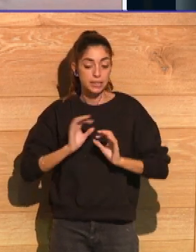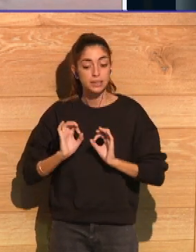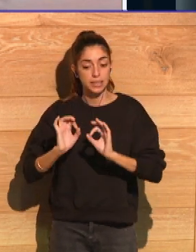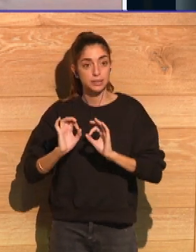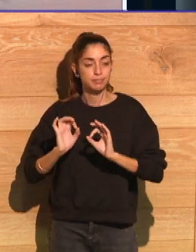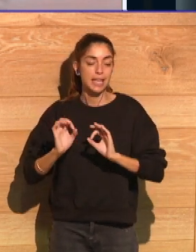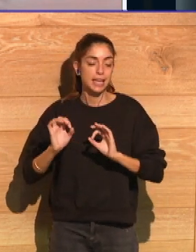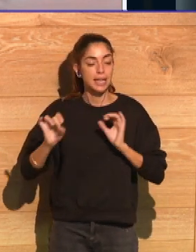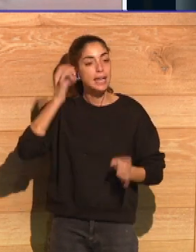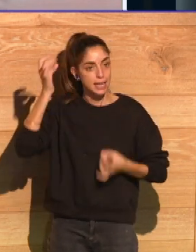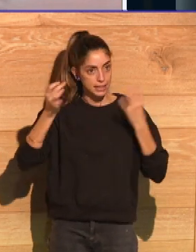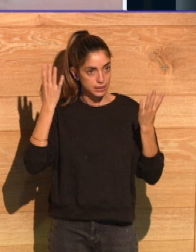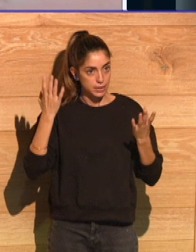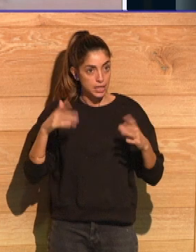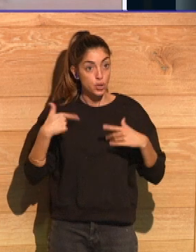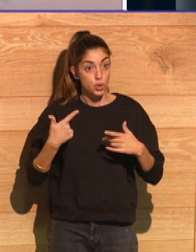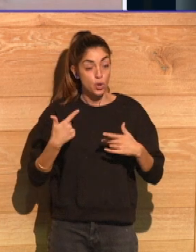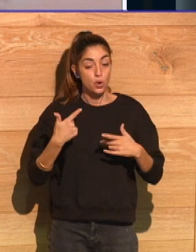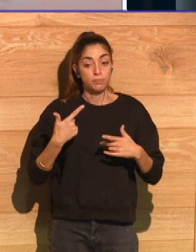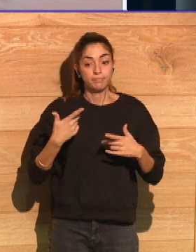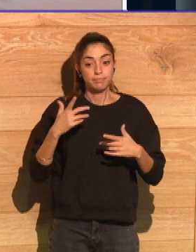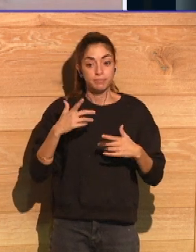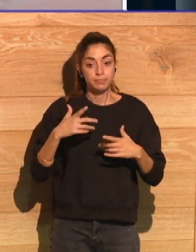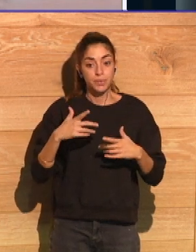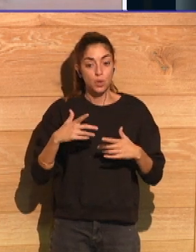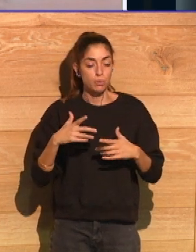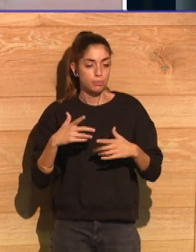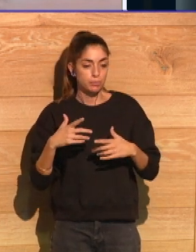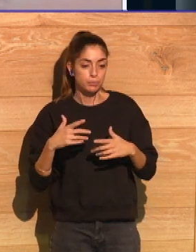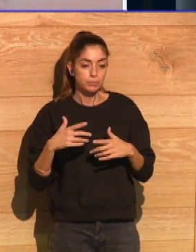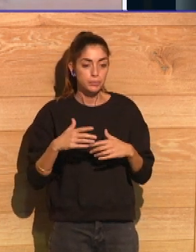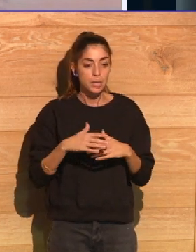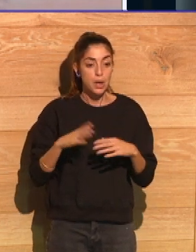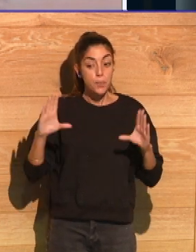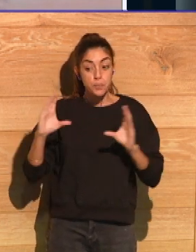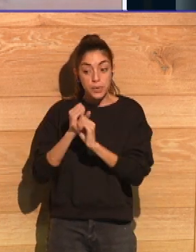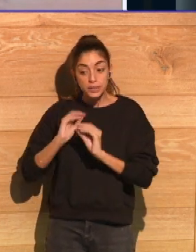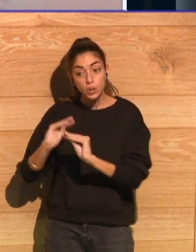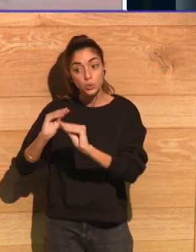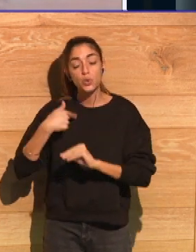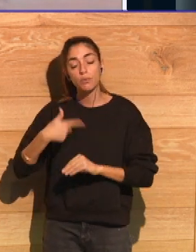Porque yo he intentado, digamos, entender este misterio, entender el porqué de este misterio.